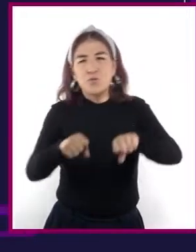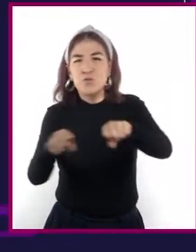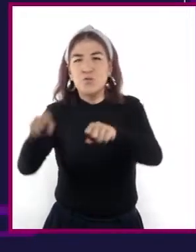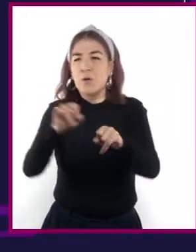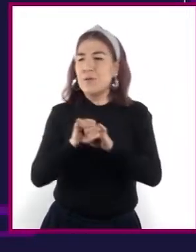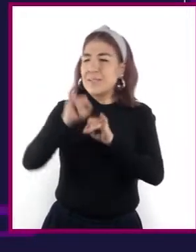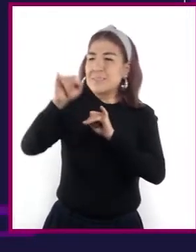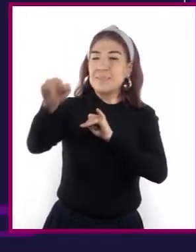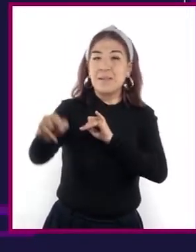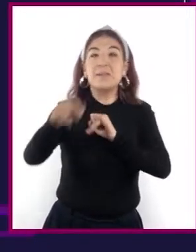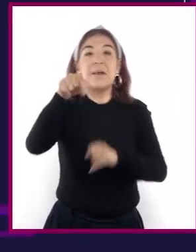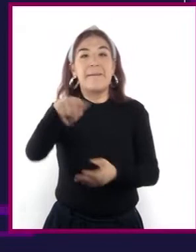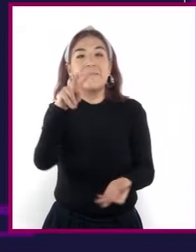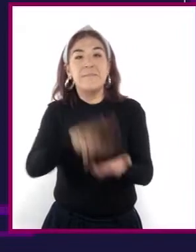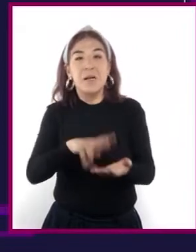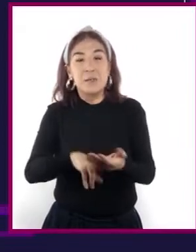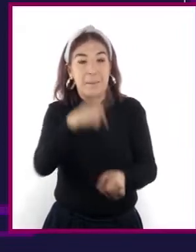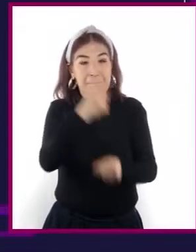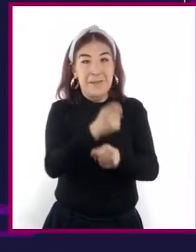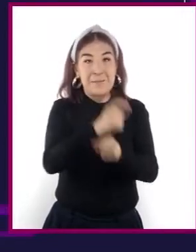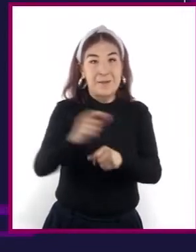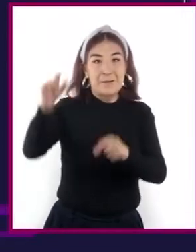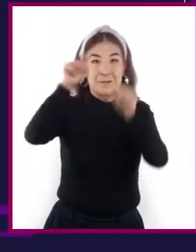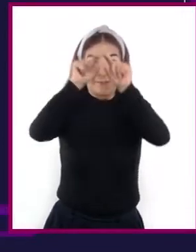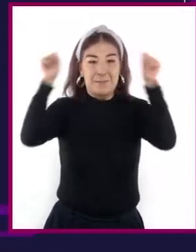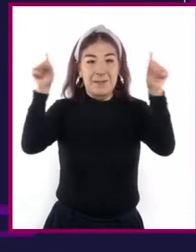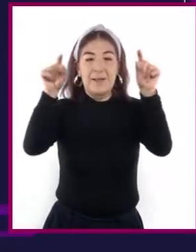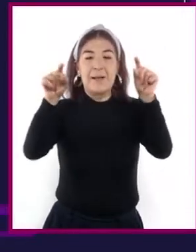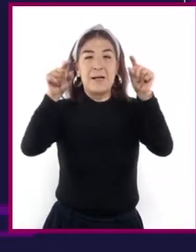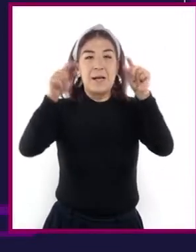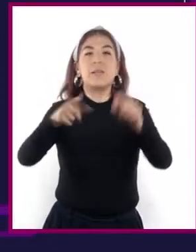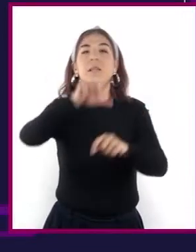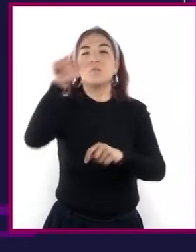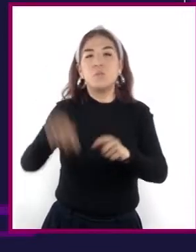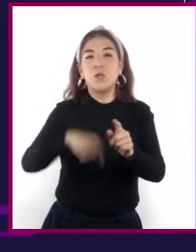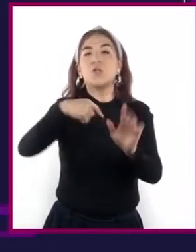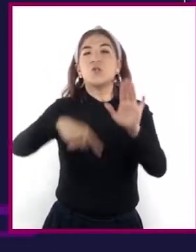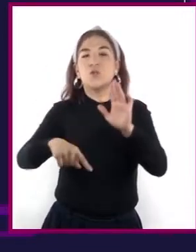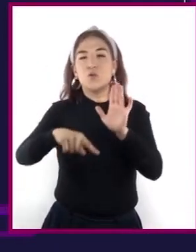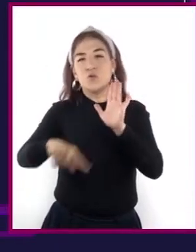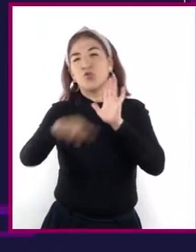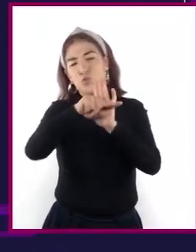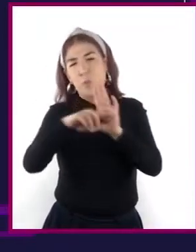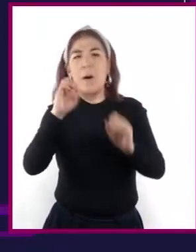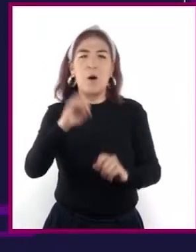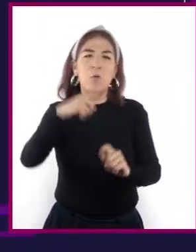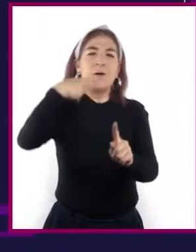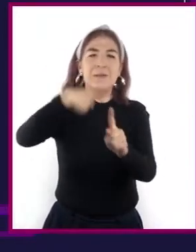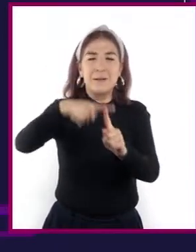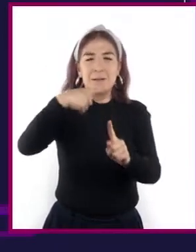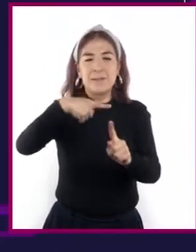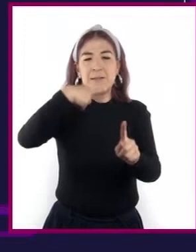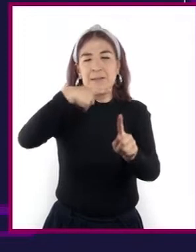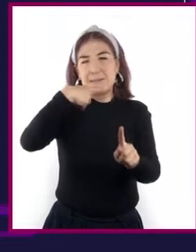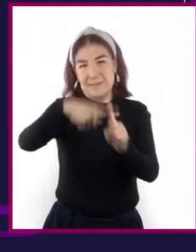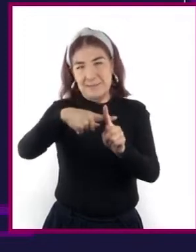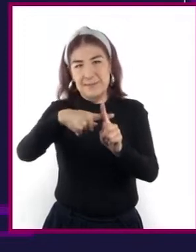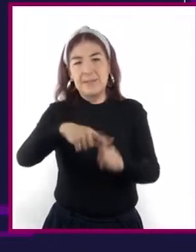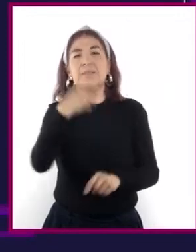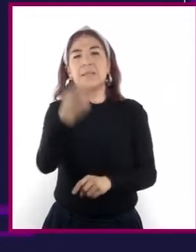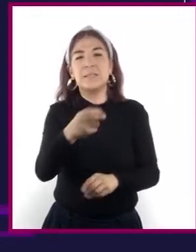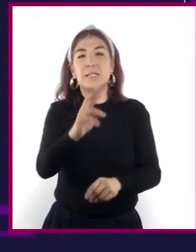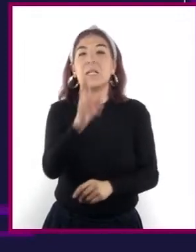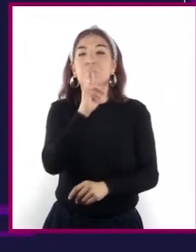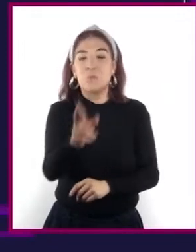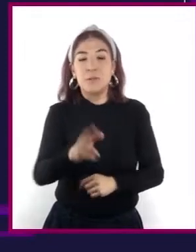combinan dos valores de la primera magnitud por medio de la adición o sustracción que dé como resultado